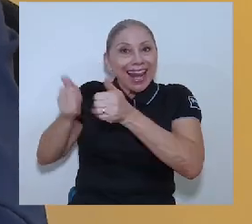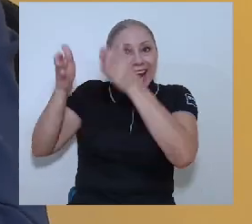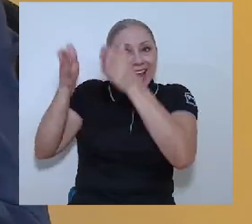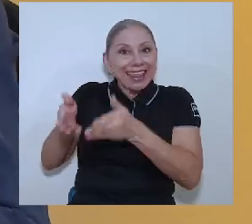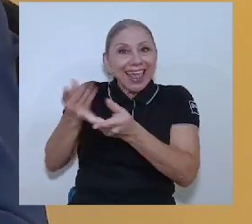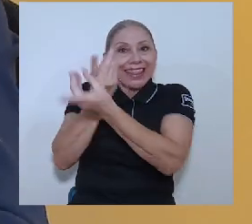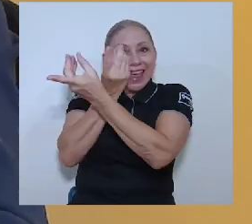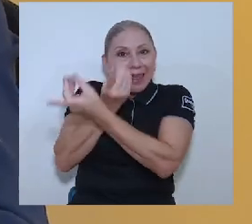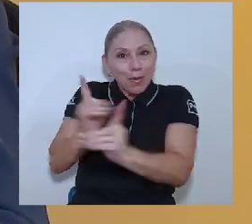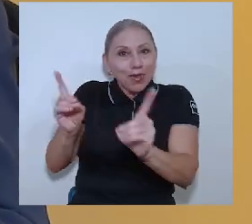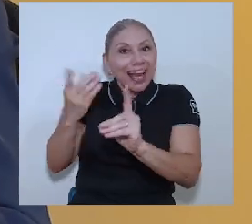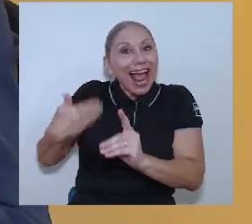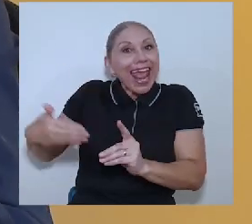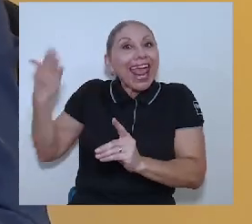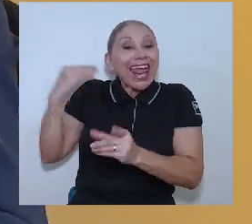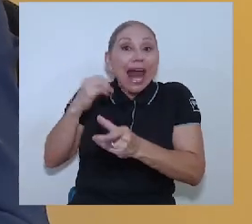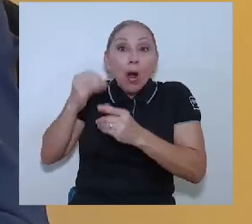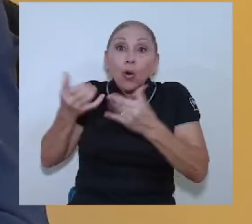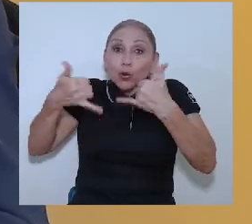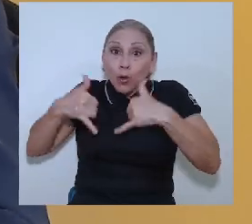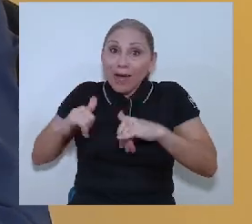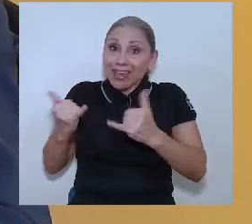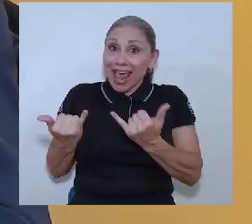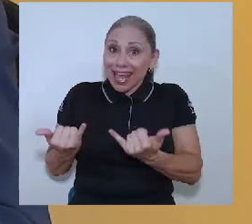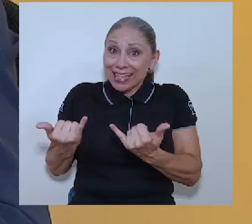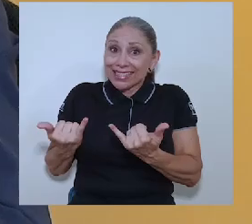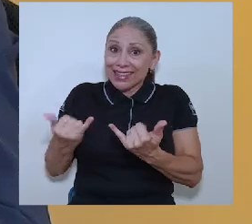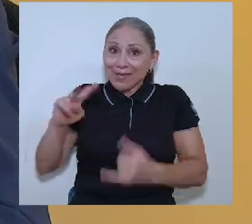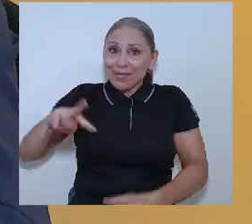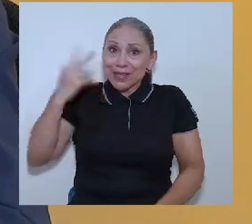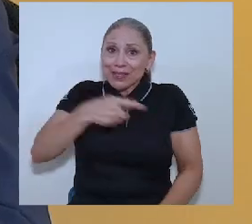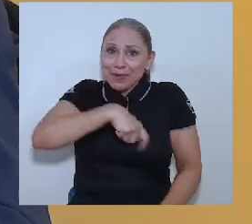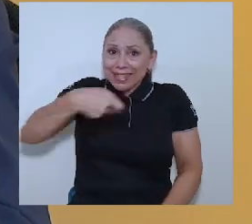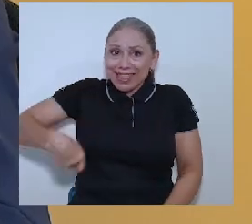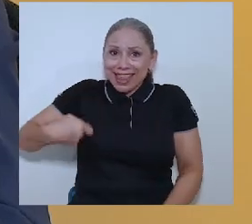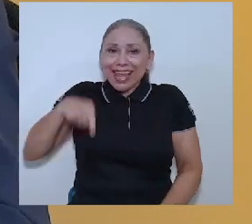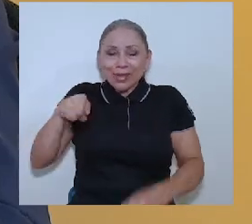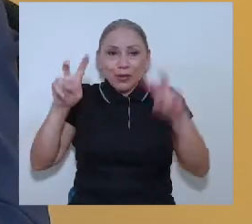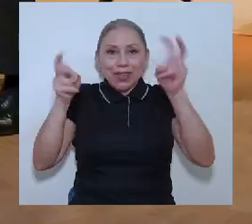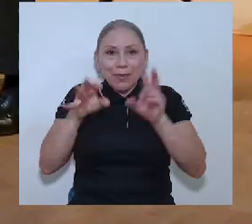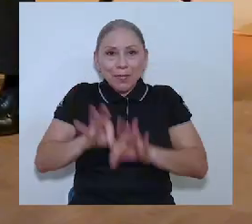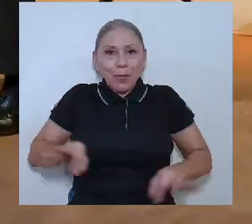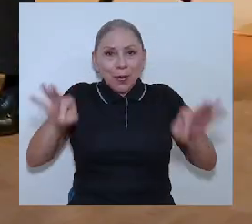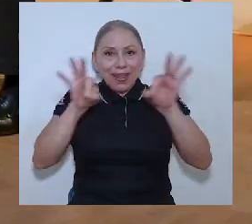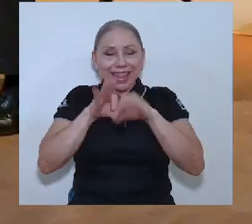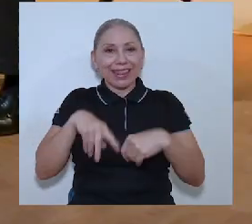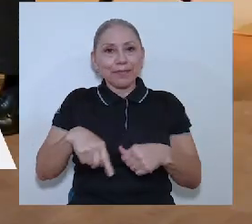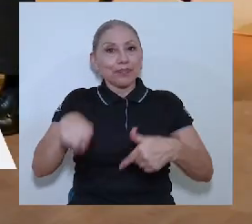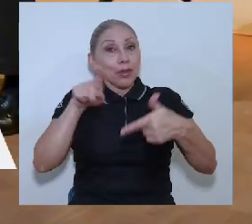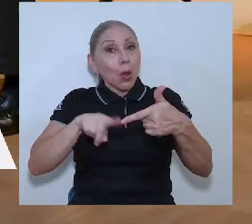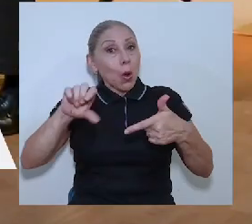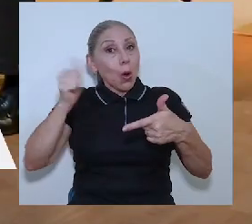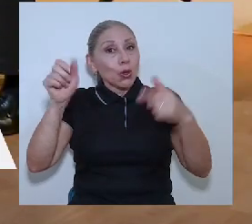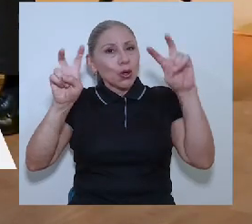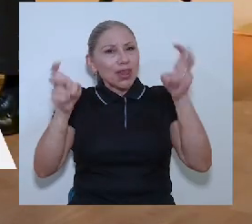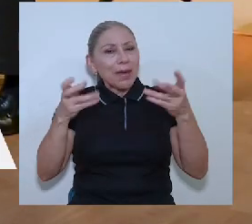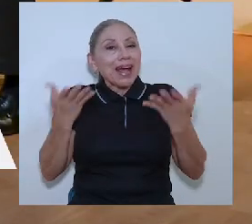era o es todavía vicepresidenta. Eso es un tema importante. El otro tema es el